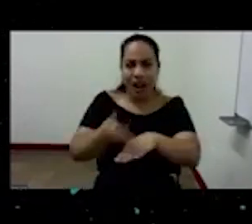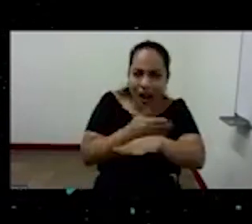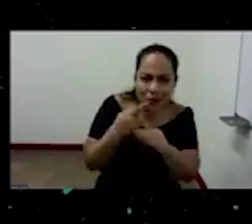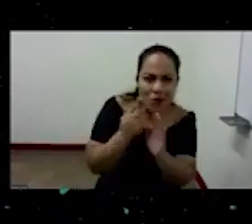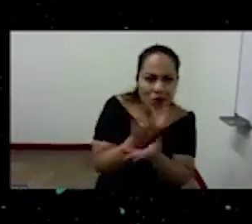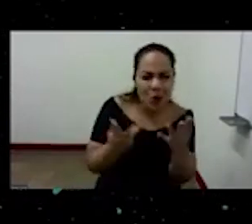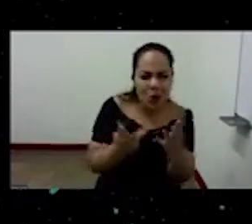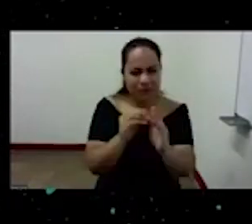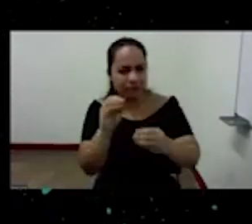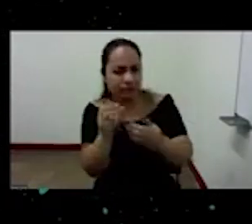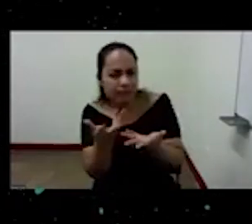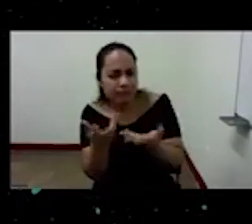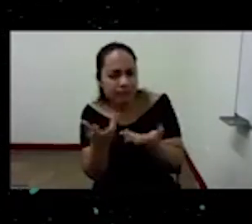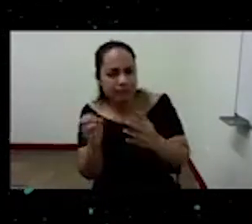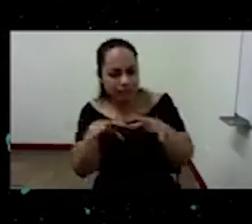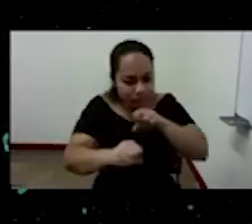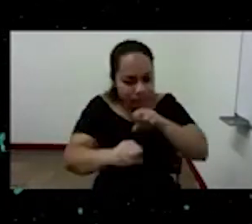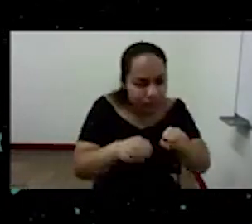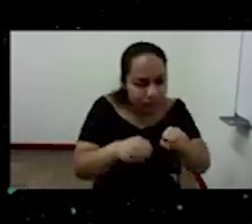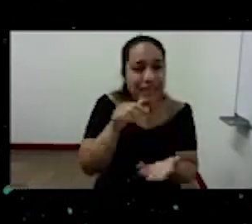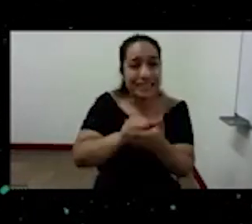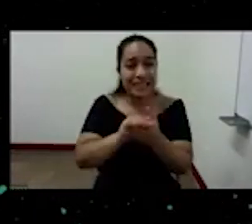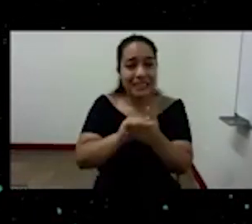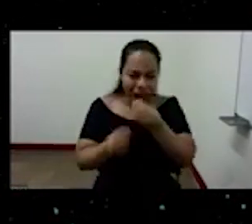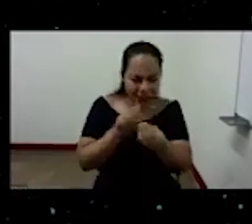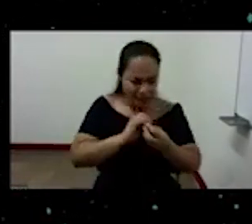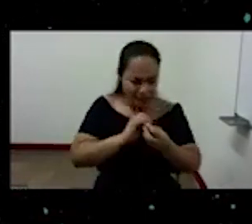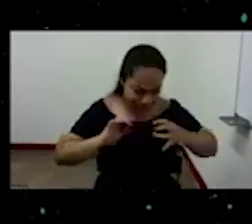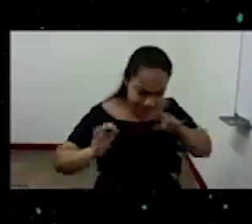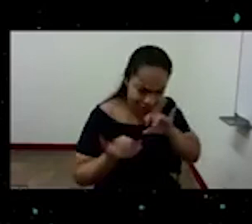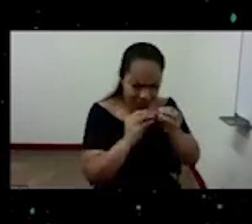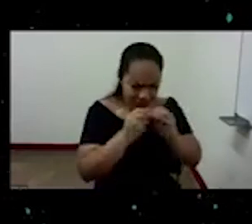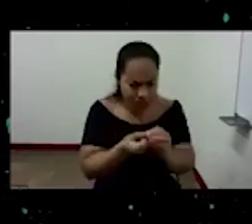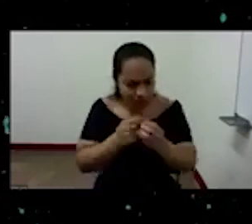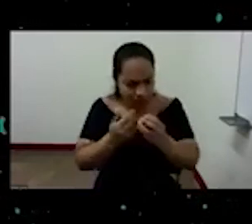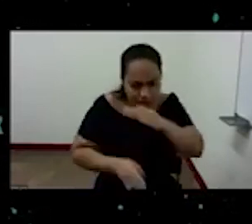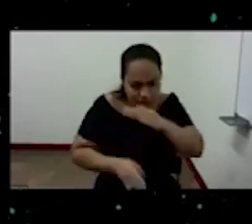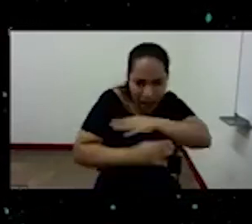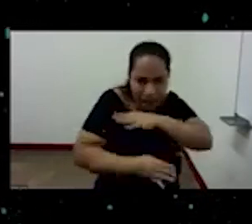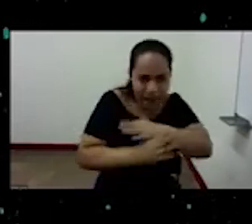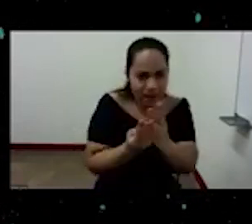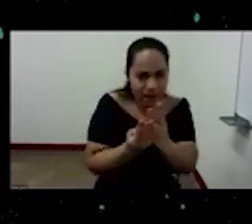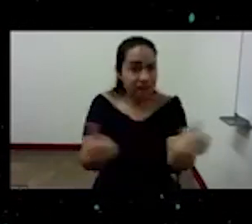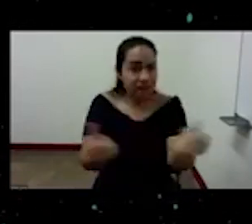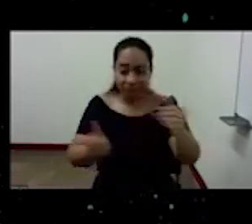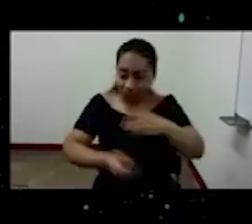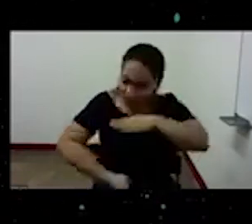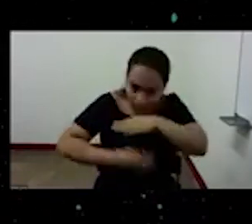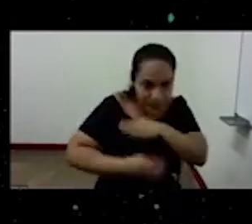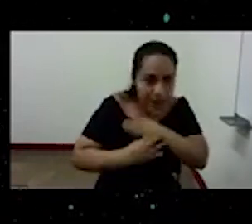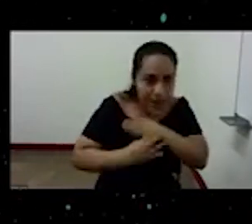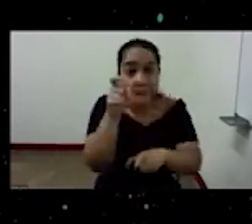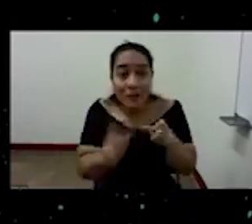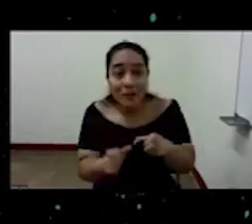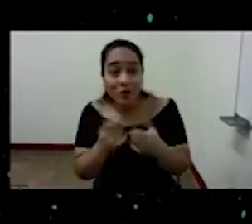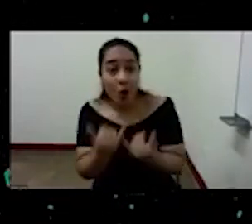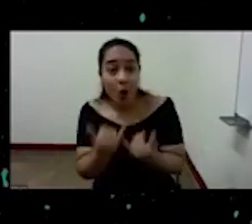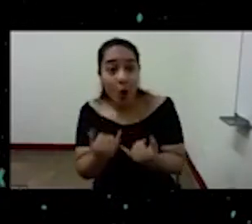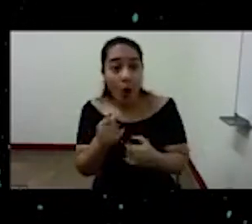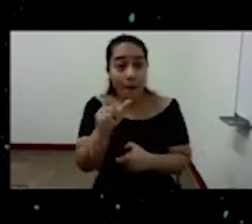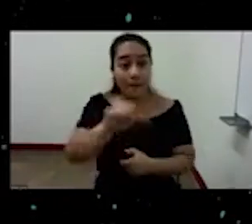prehispánicas, constituyen monumentos herméticos e inabordables, un verdadero desafío para el pequeño y arrogante